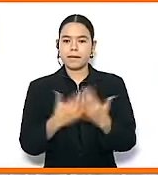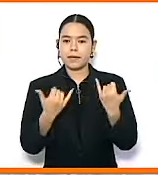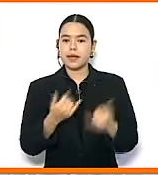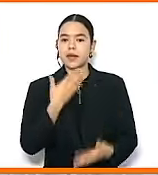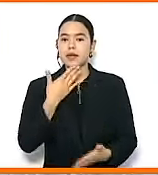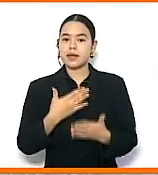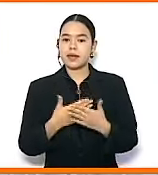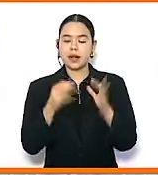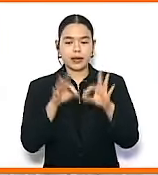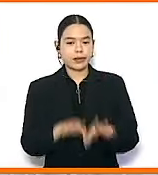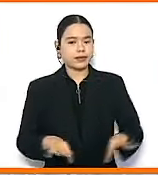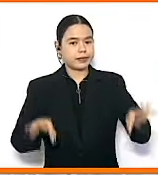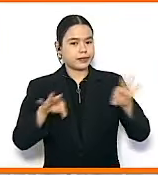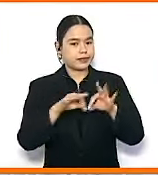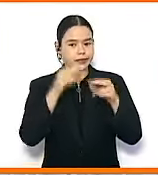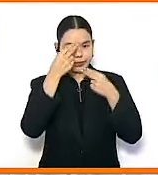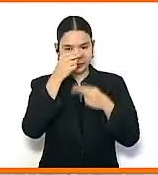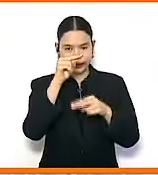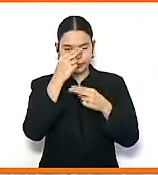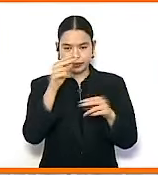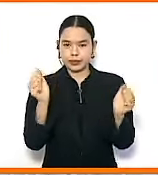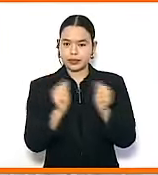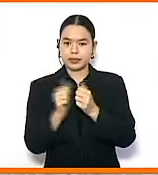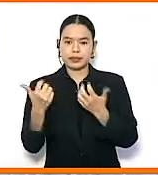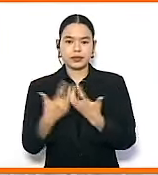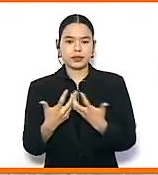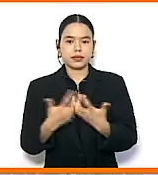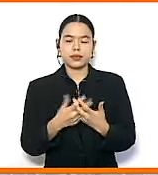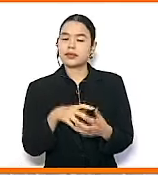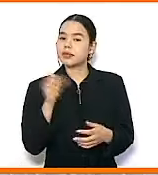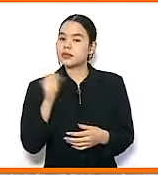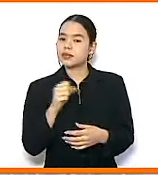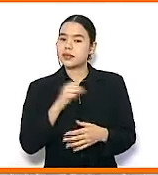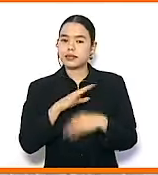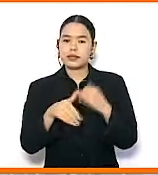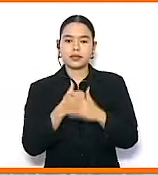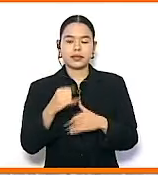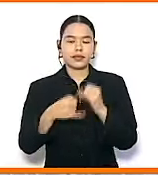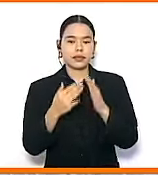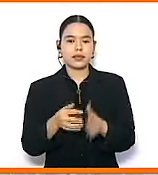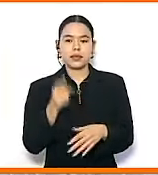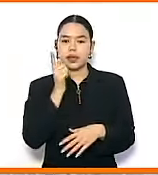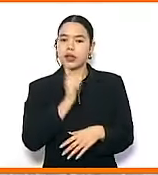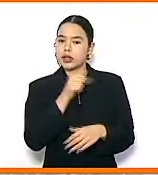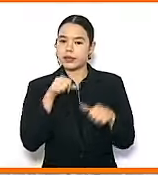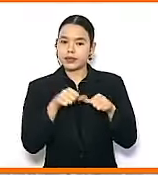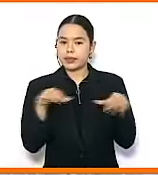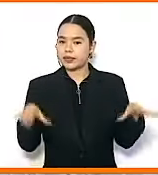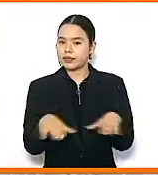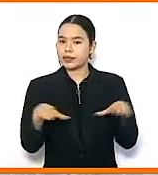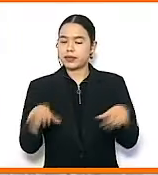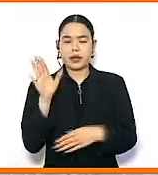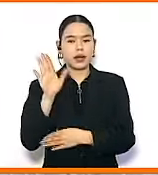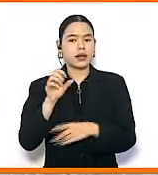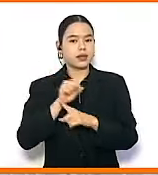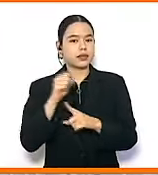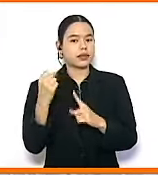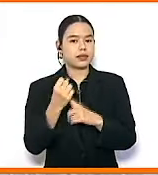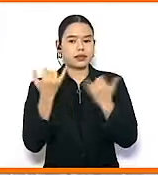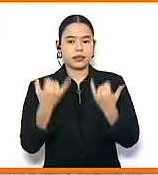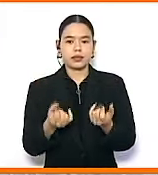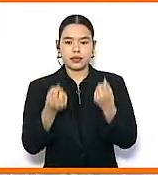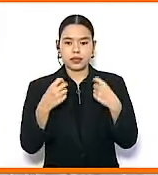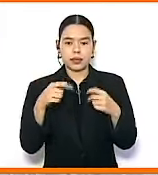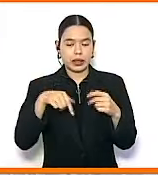una importante noticia que darles junto a Marbella. Así es, Kate, jugadores, y es que Loto continúa con su compromiso social y en este mes de